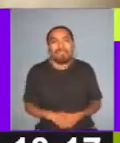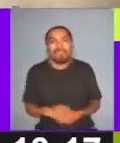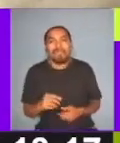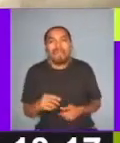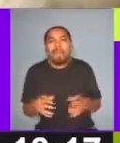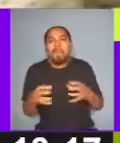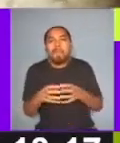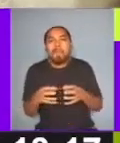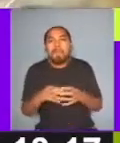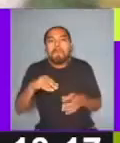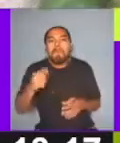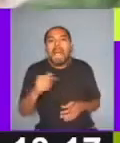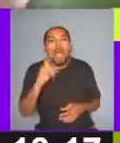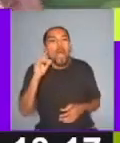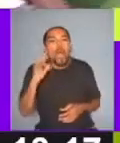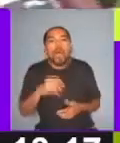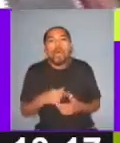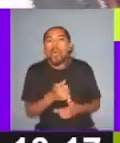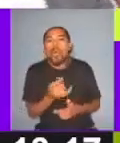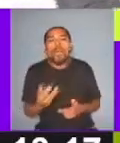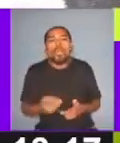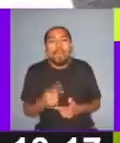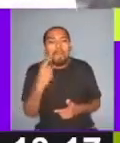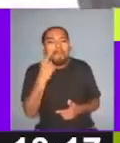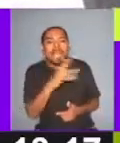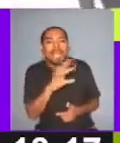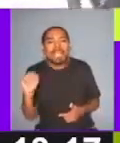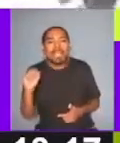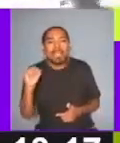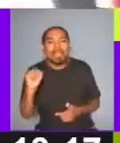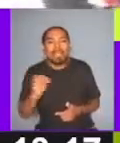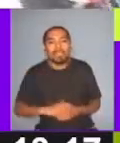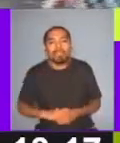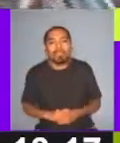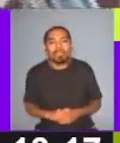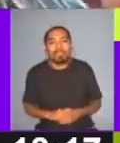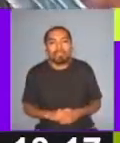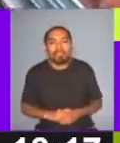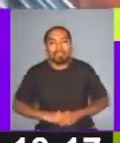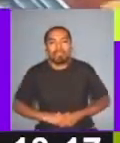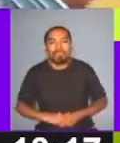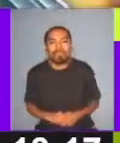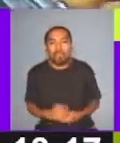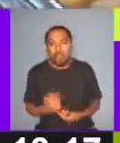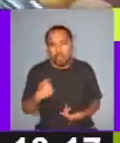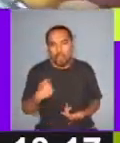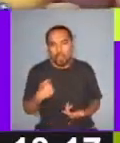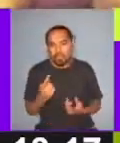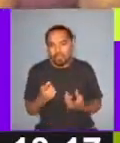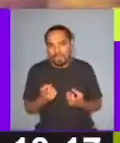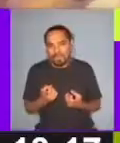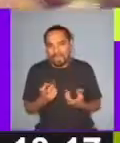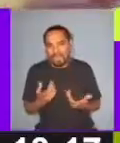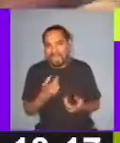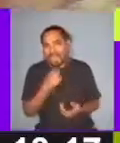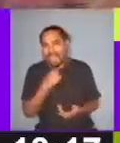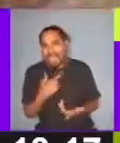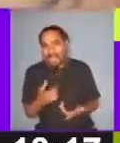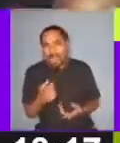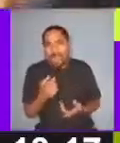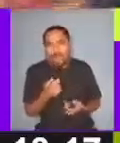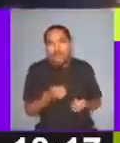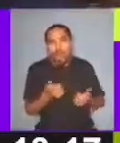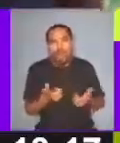500 todavía se mantiene alto el mango no Yo si quiero comprar alguna fruta verdura a 500 pesos